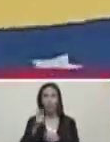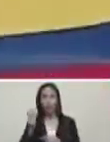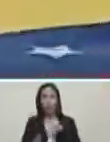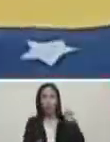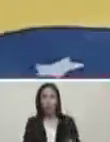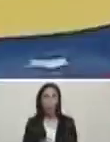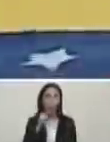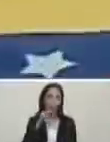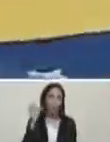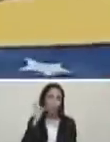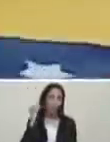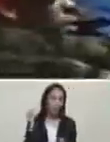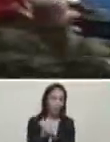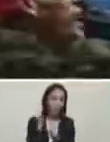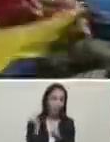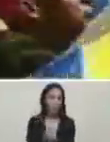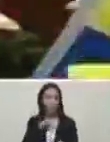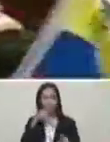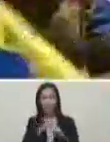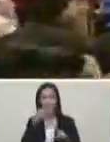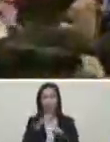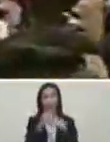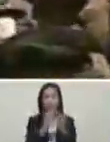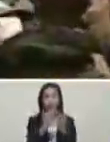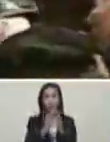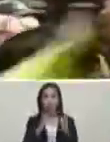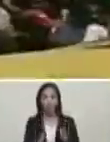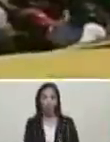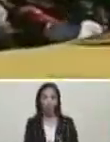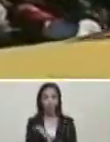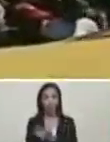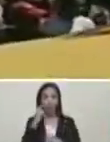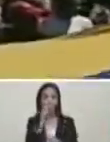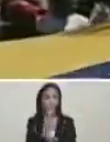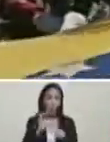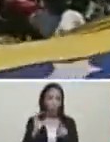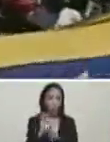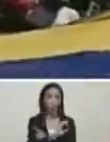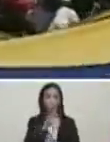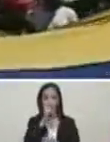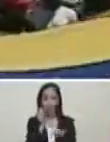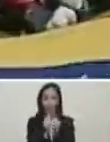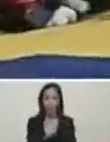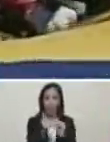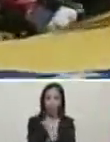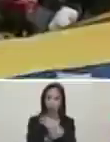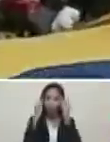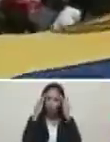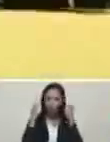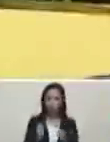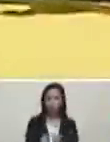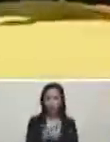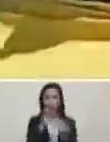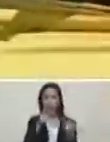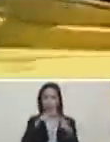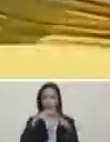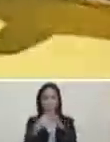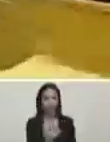trabajadora, los estudiantes, los cultores, los deportistas, la gente de los